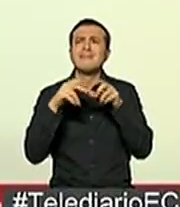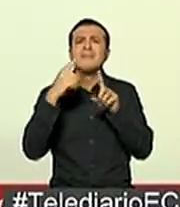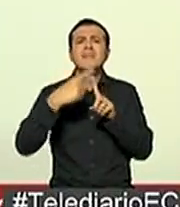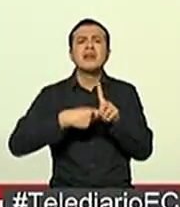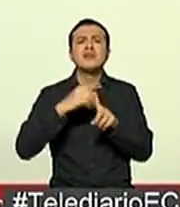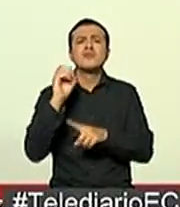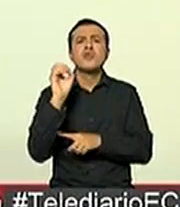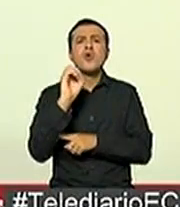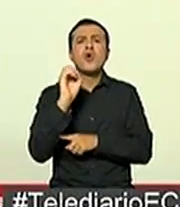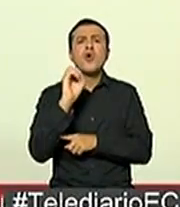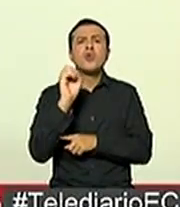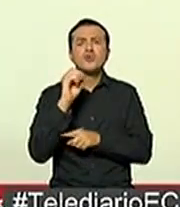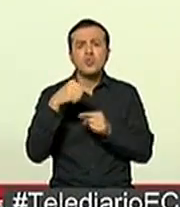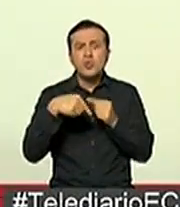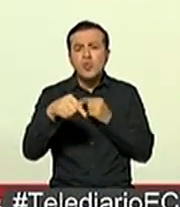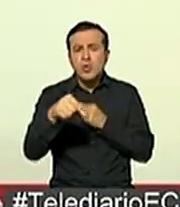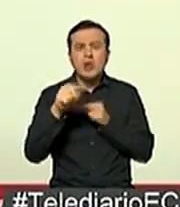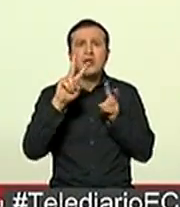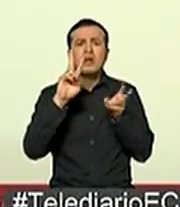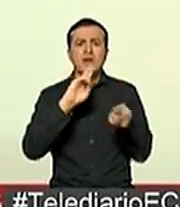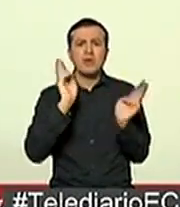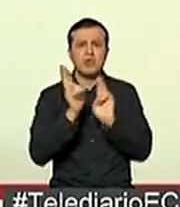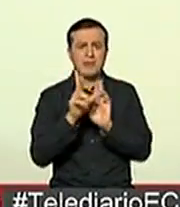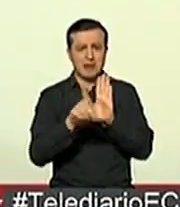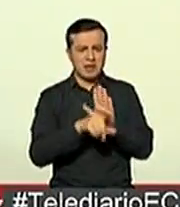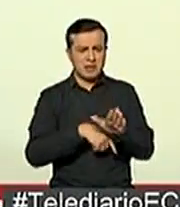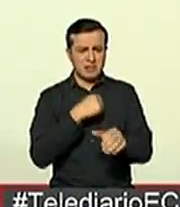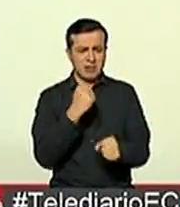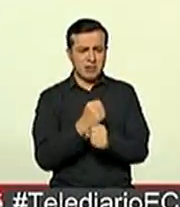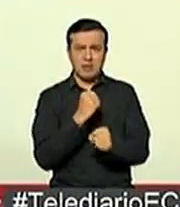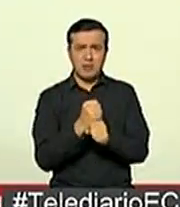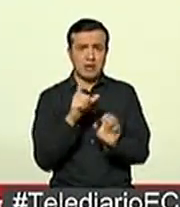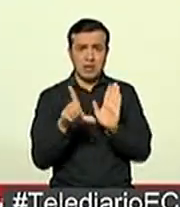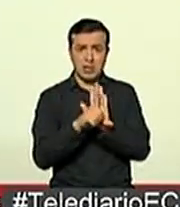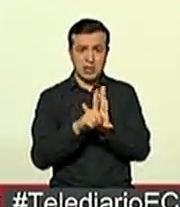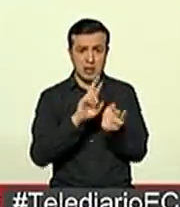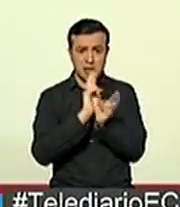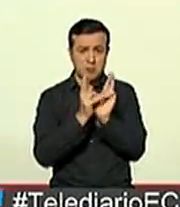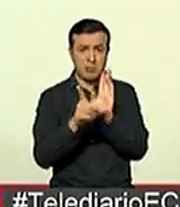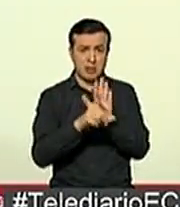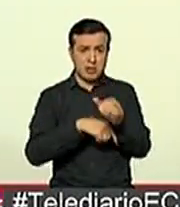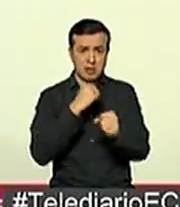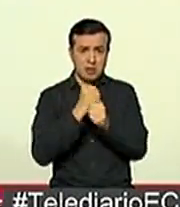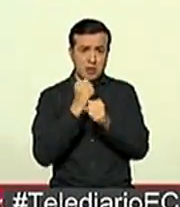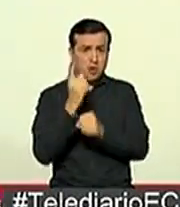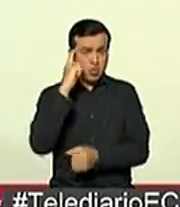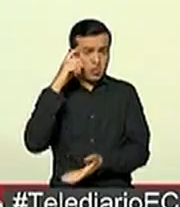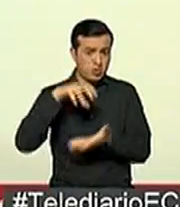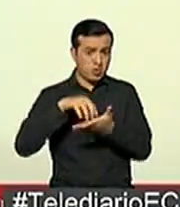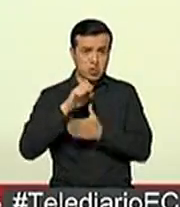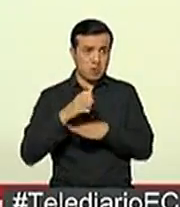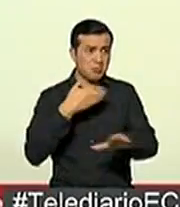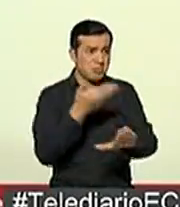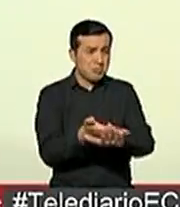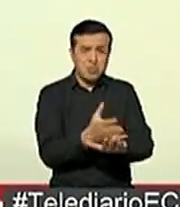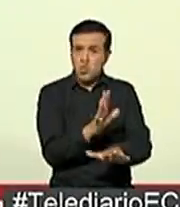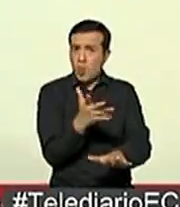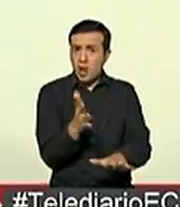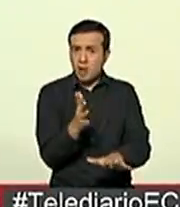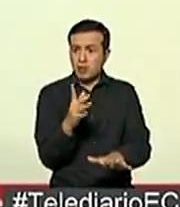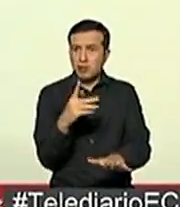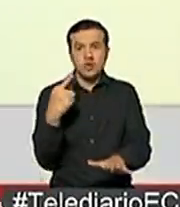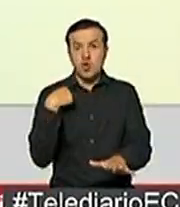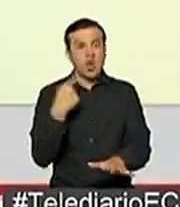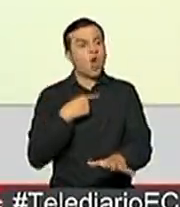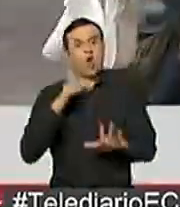en contra de la reforma laboral reforma laboral que no ha sido presentada por el gobierno nacional es decir nos oponemos